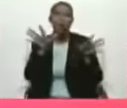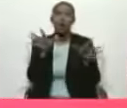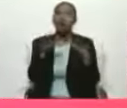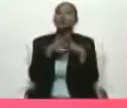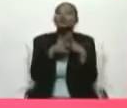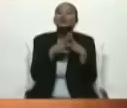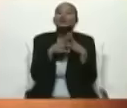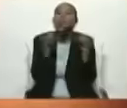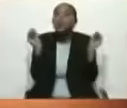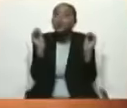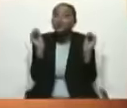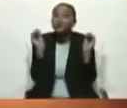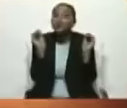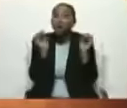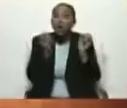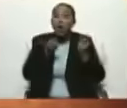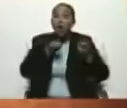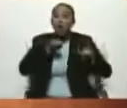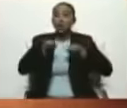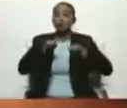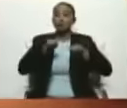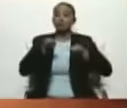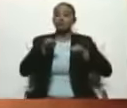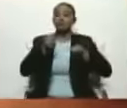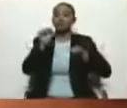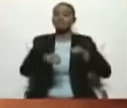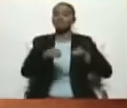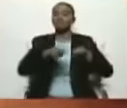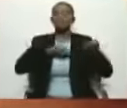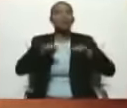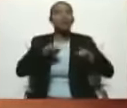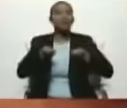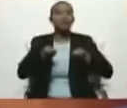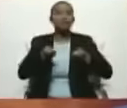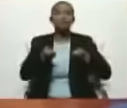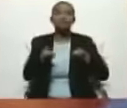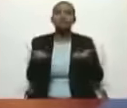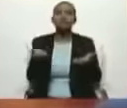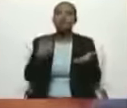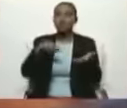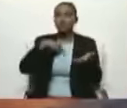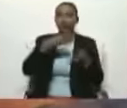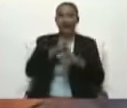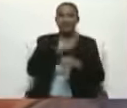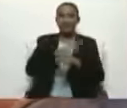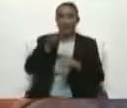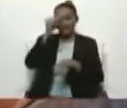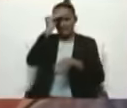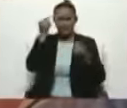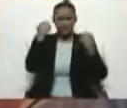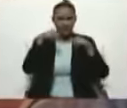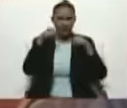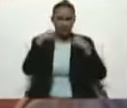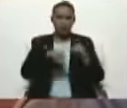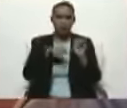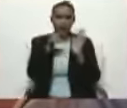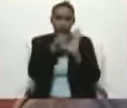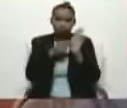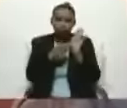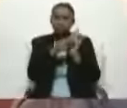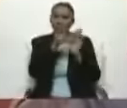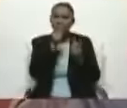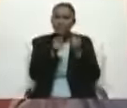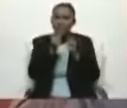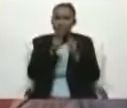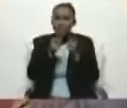Todos, y controlarlos desde ahí. Y generar una práctica. Esto,